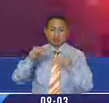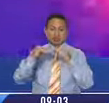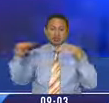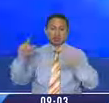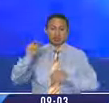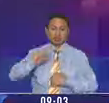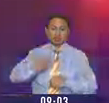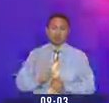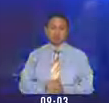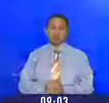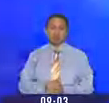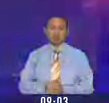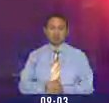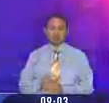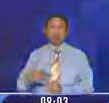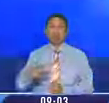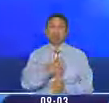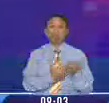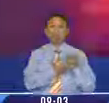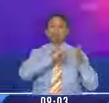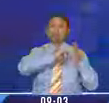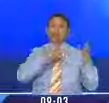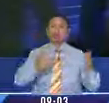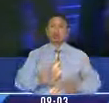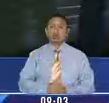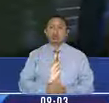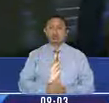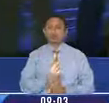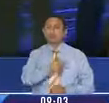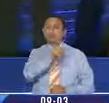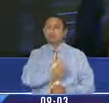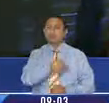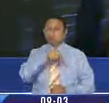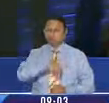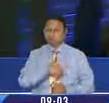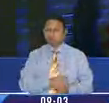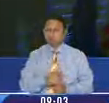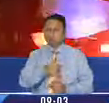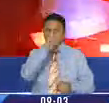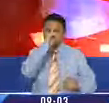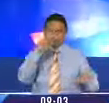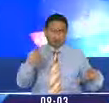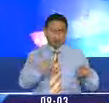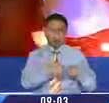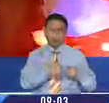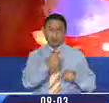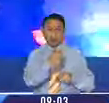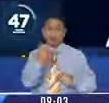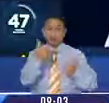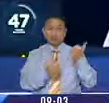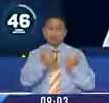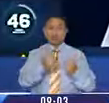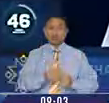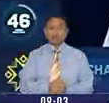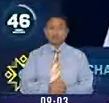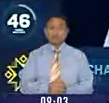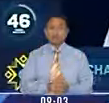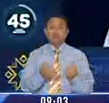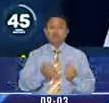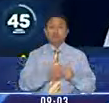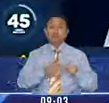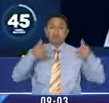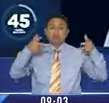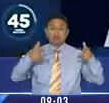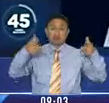mismo. Implementar la tecnología en la seguridad ciudadana es algo en lo que coinciden la mayoría de los candidatos. Y creemos cámaras